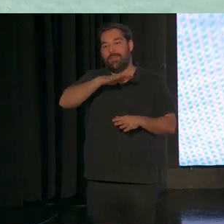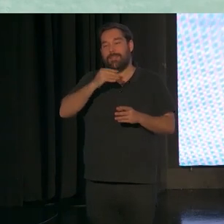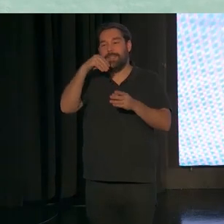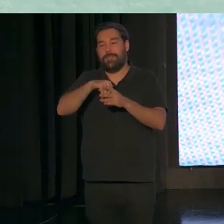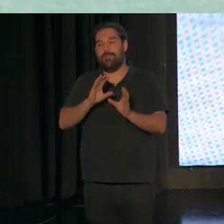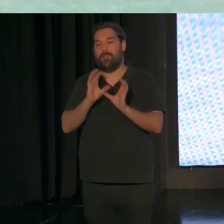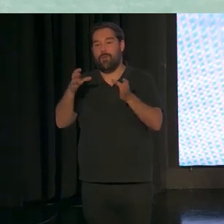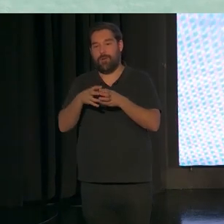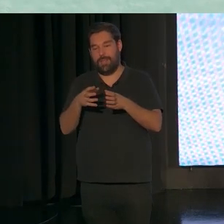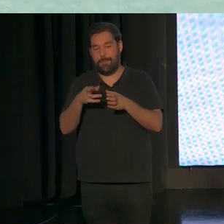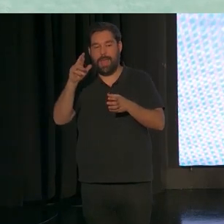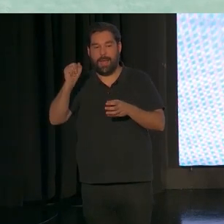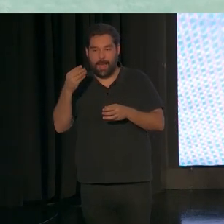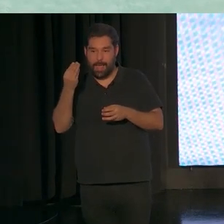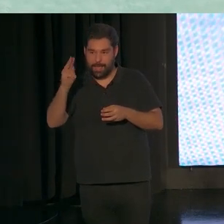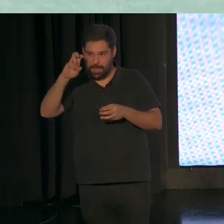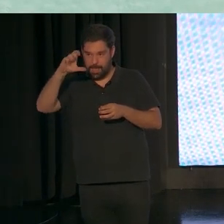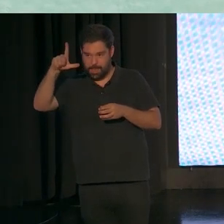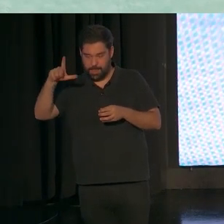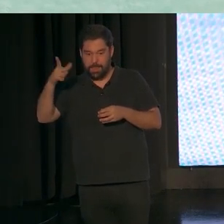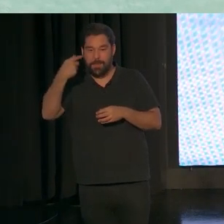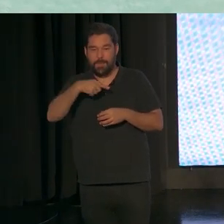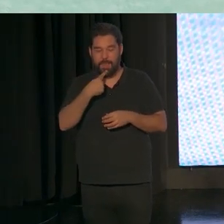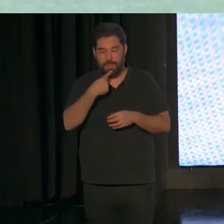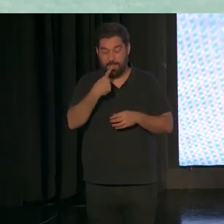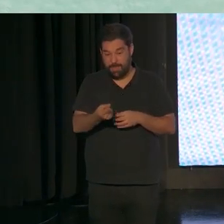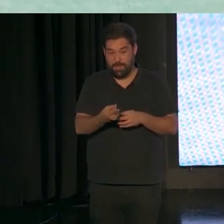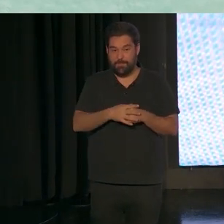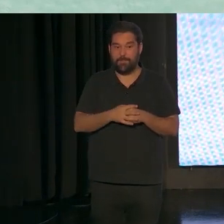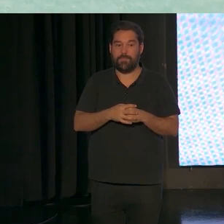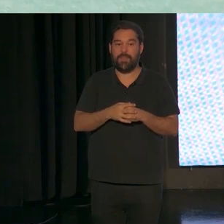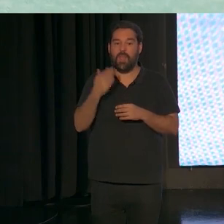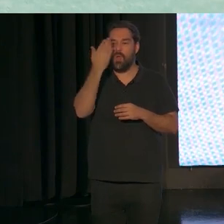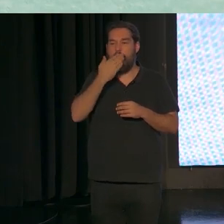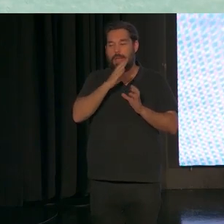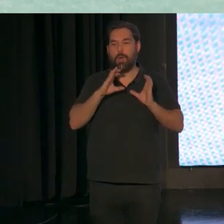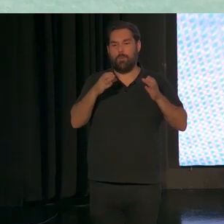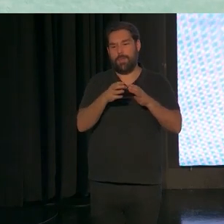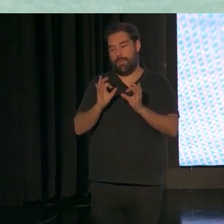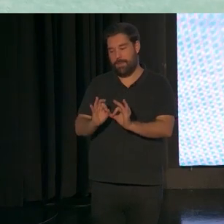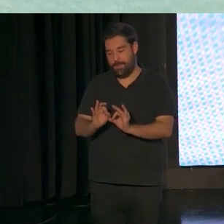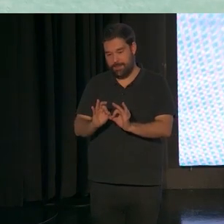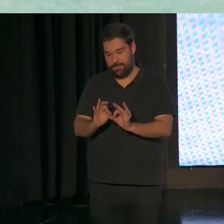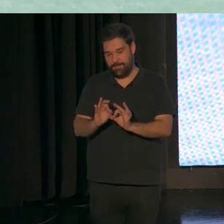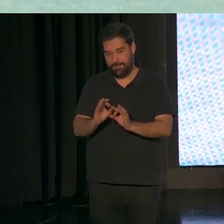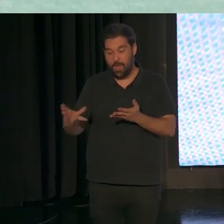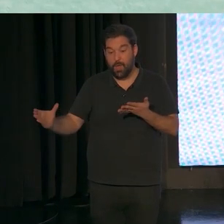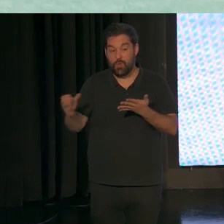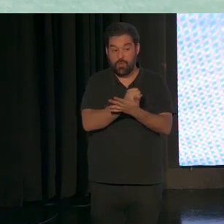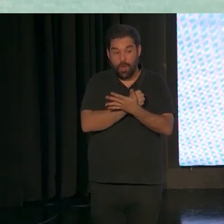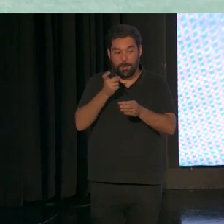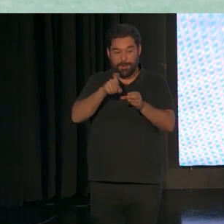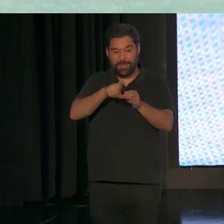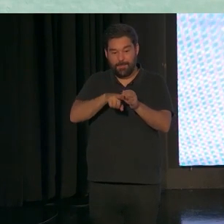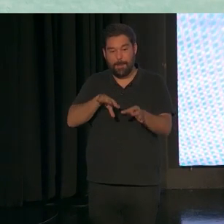comunidad no Raquel también nos lo decía parte de la comunidad O sea la escuela es comunidad entonces donde todos podemos aportar y